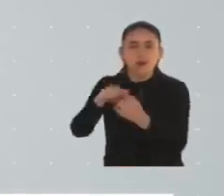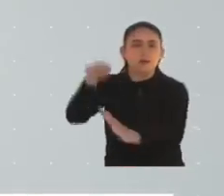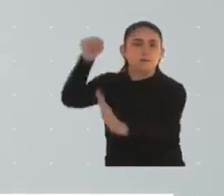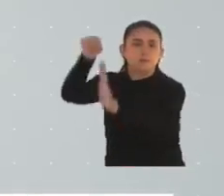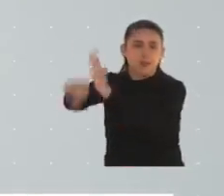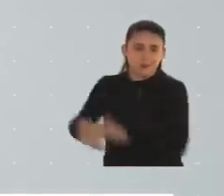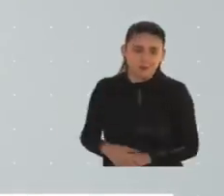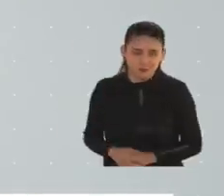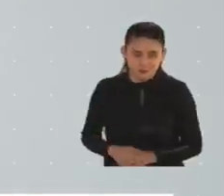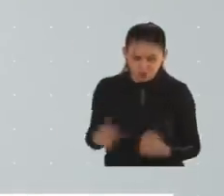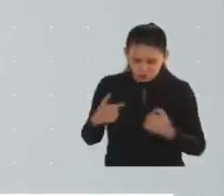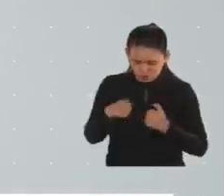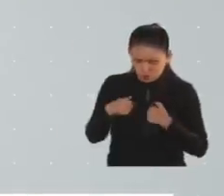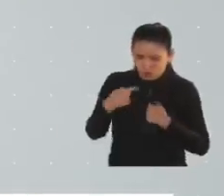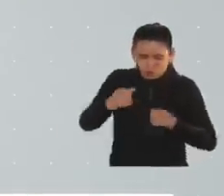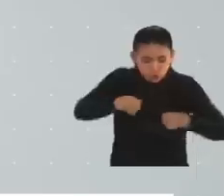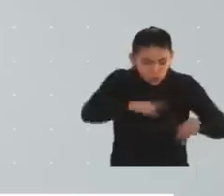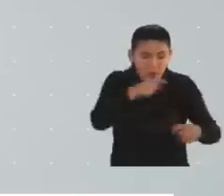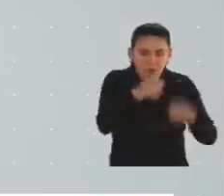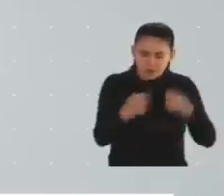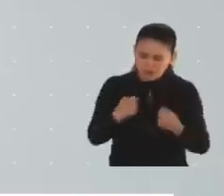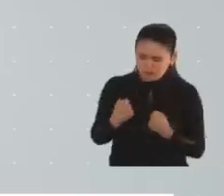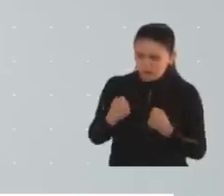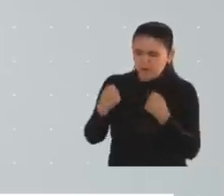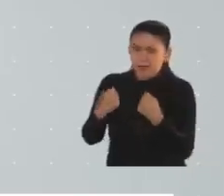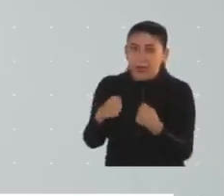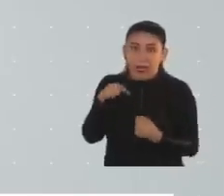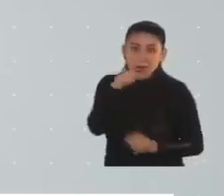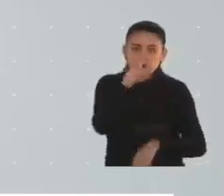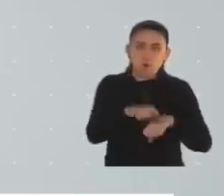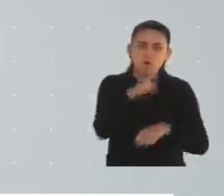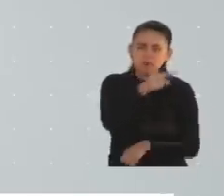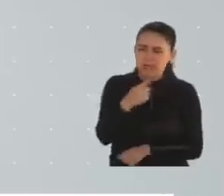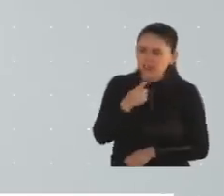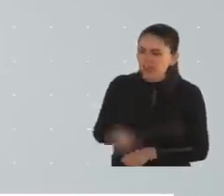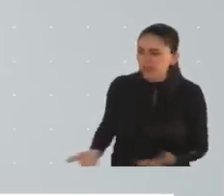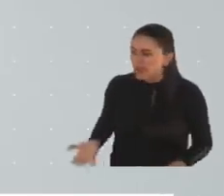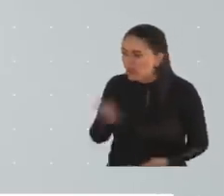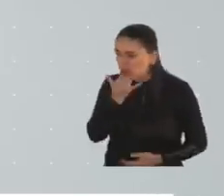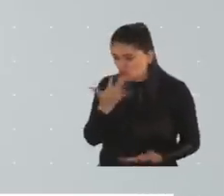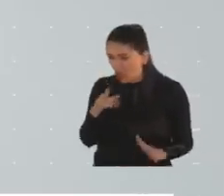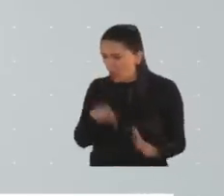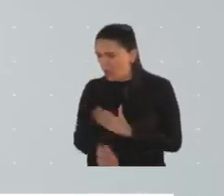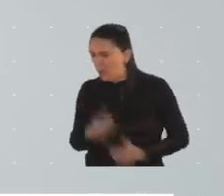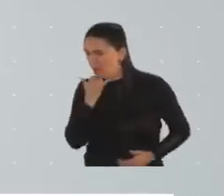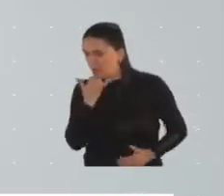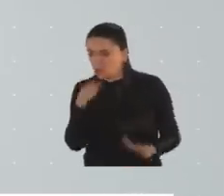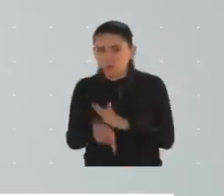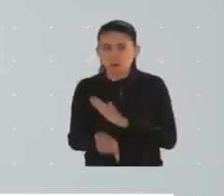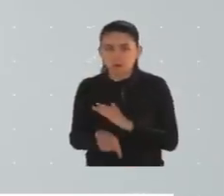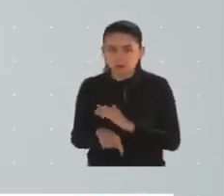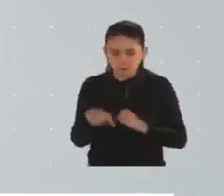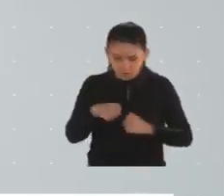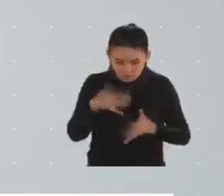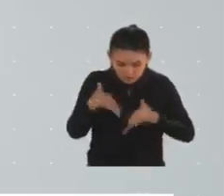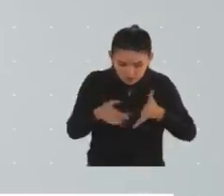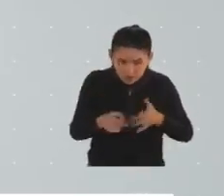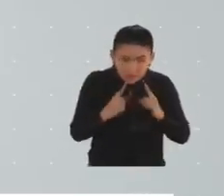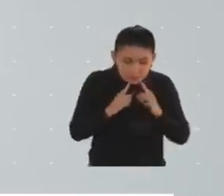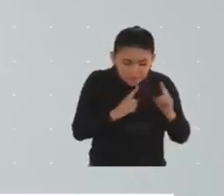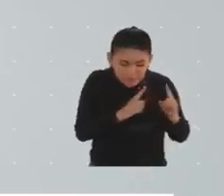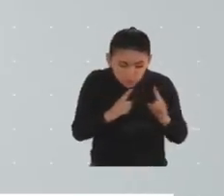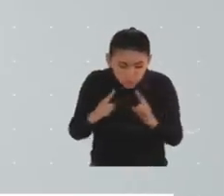donde usted menciona que qué había pasado con la vuelta. Es aquí, señora Margaret, donde